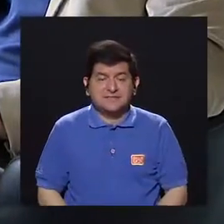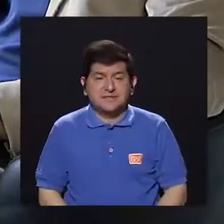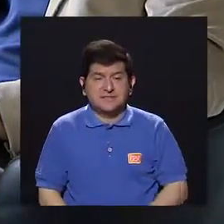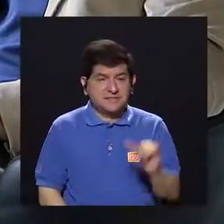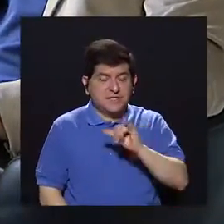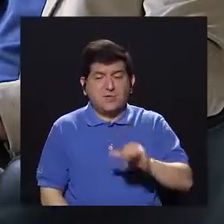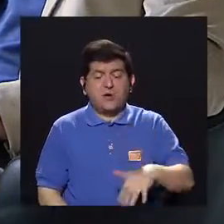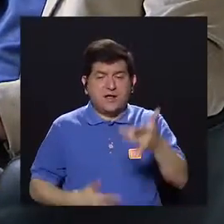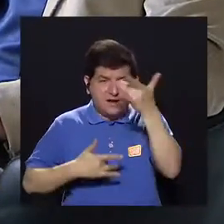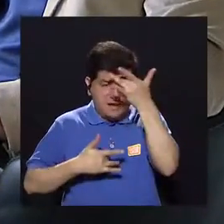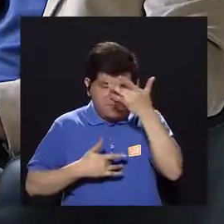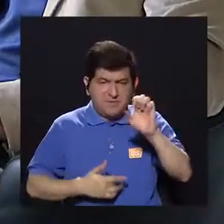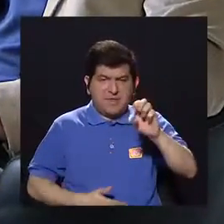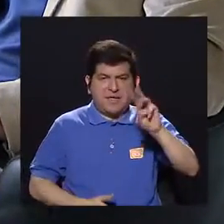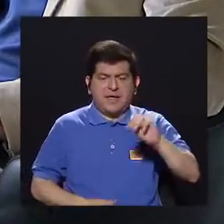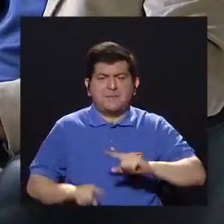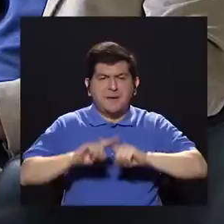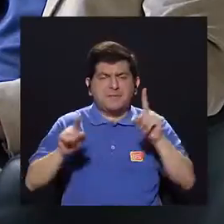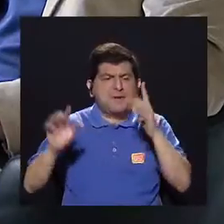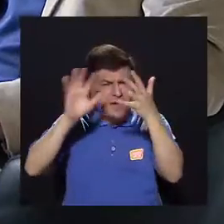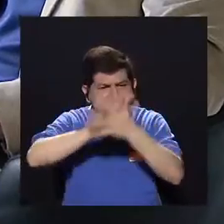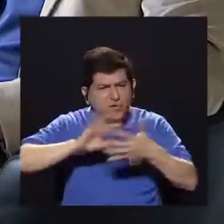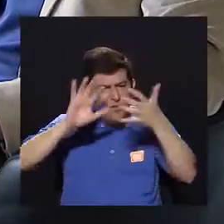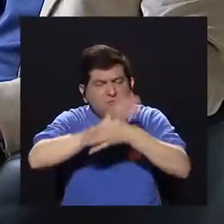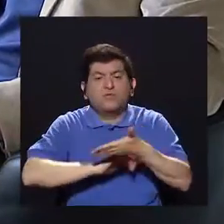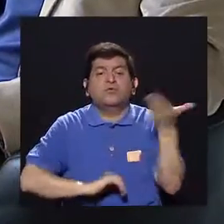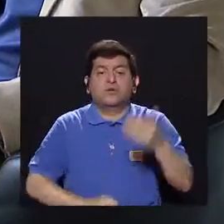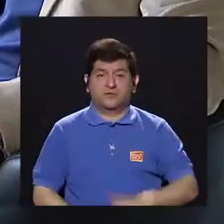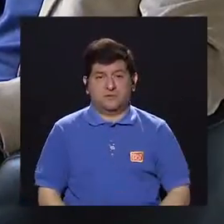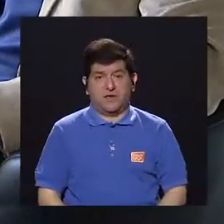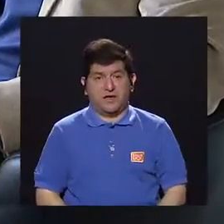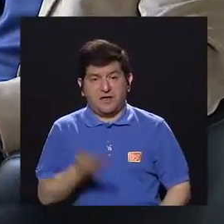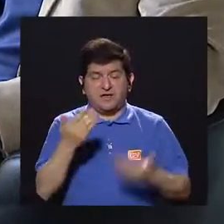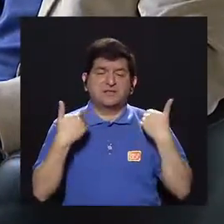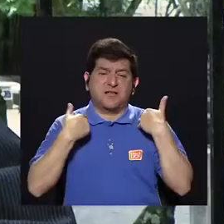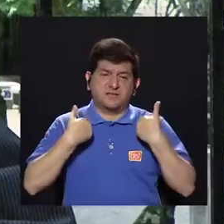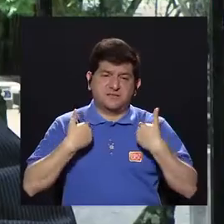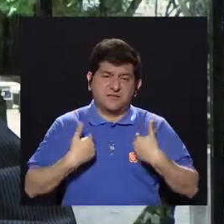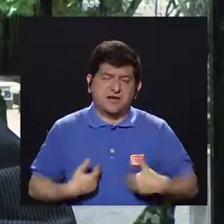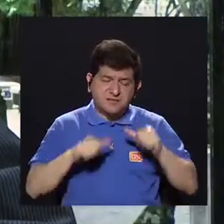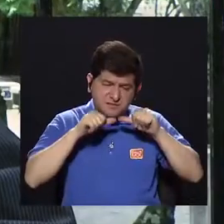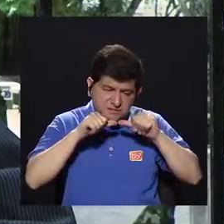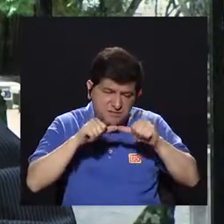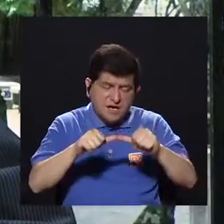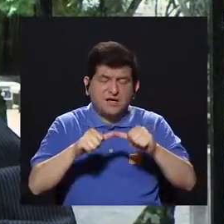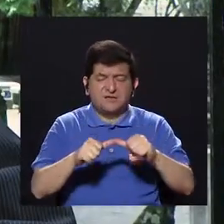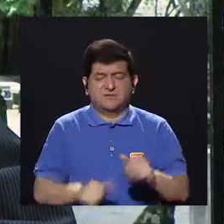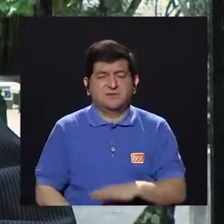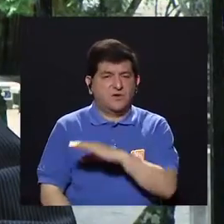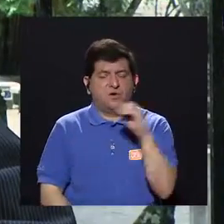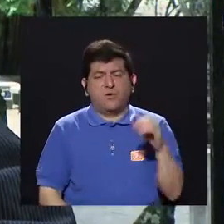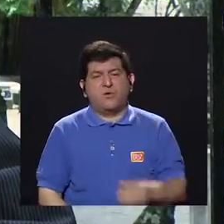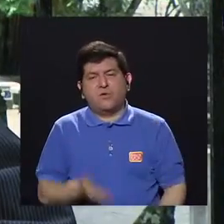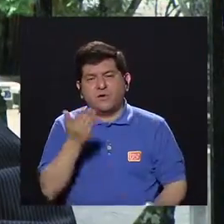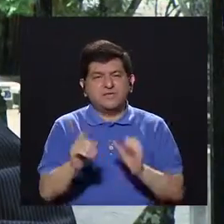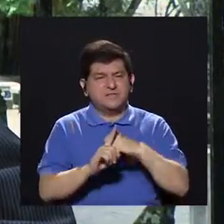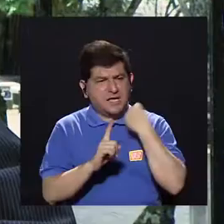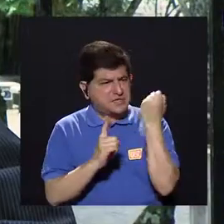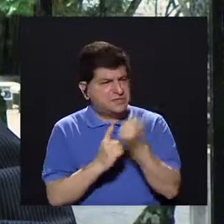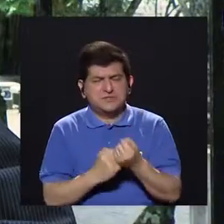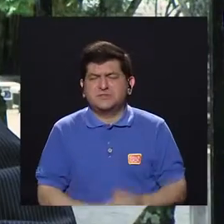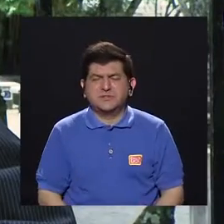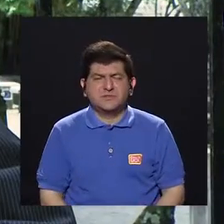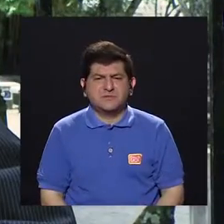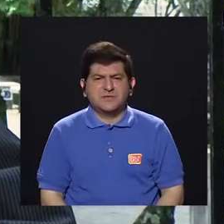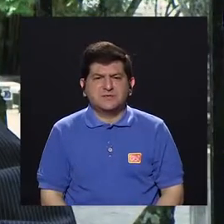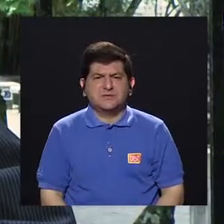de qué, con cuadros de fatiga crónica que llama uno, con el cansancio. ¿Eso qué significa? Que la esclerosis múltiple, si se